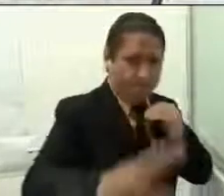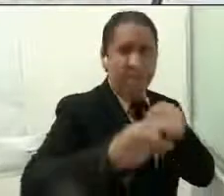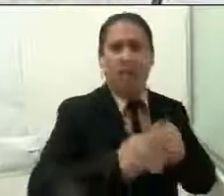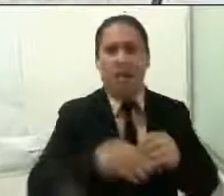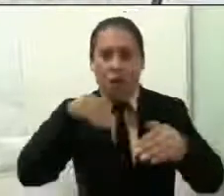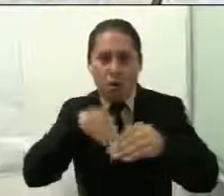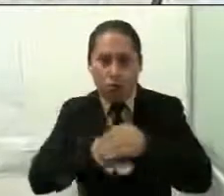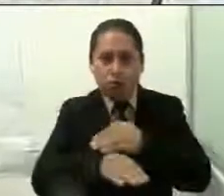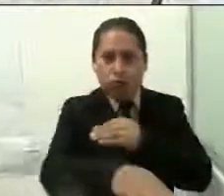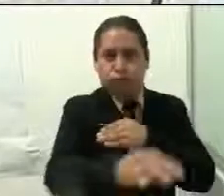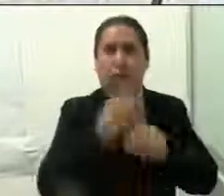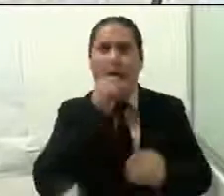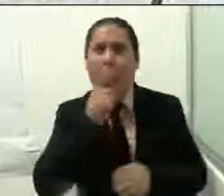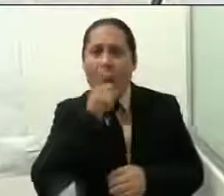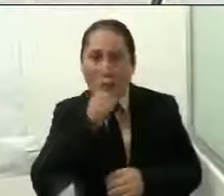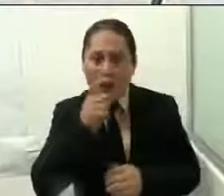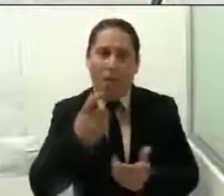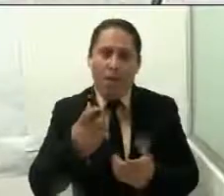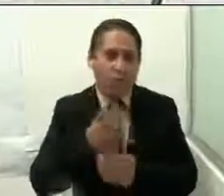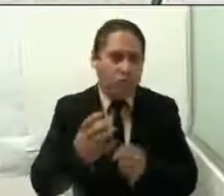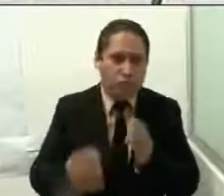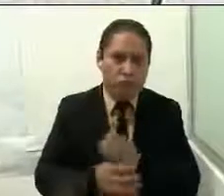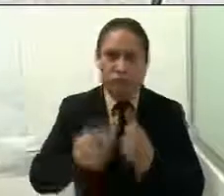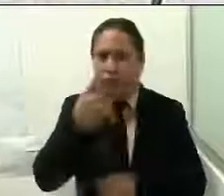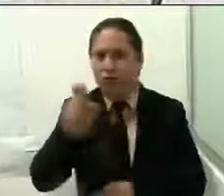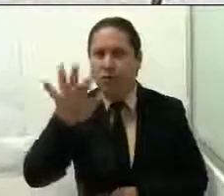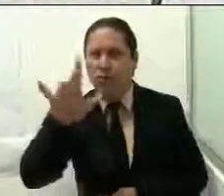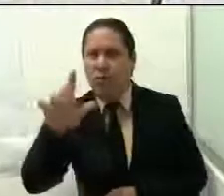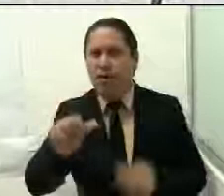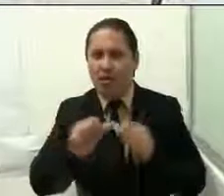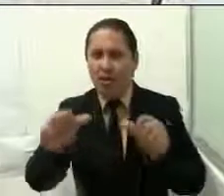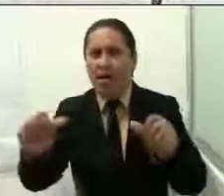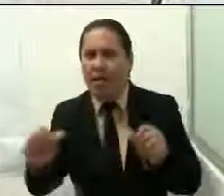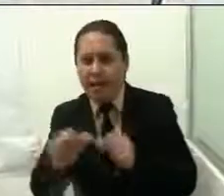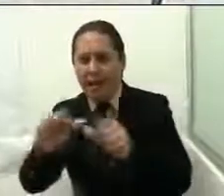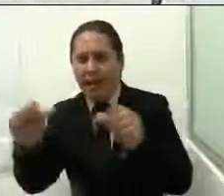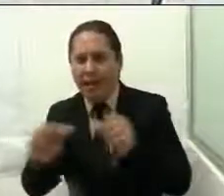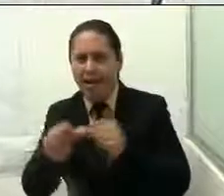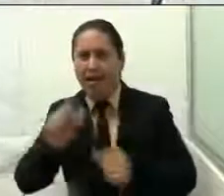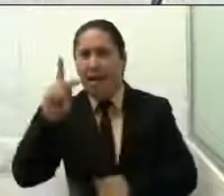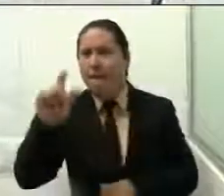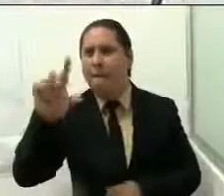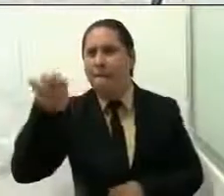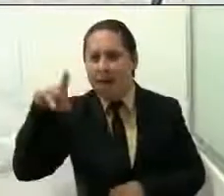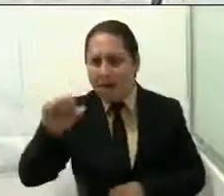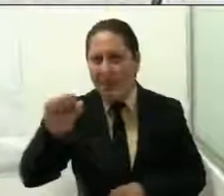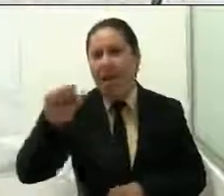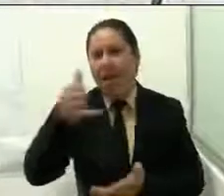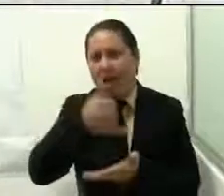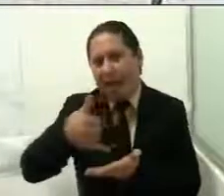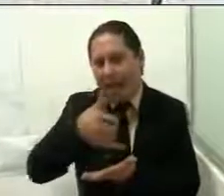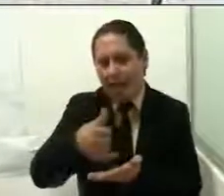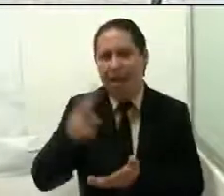parcelarios en 150 hectáreas de palma de aceite destinando 2 millones de pesos